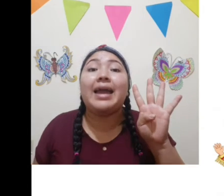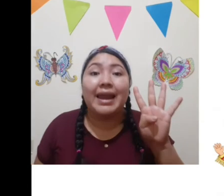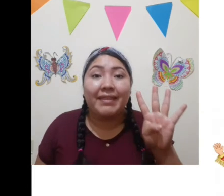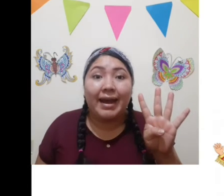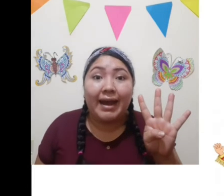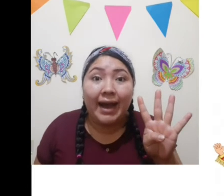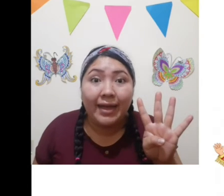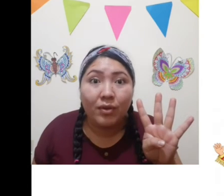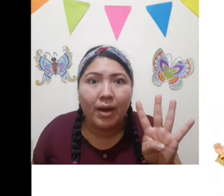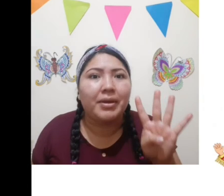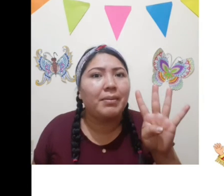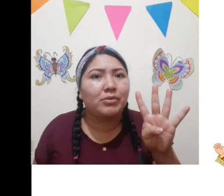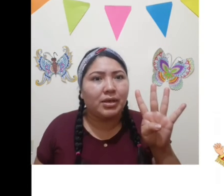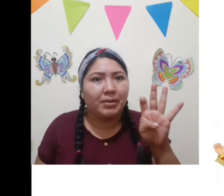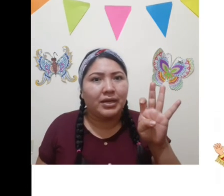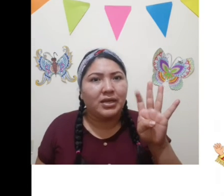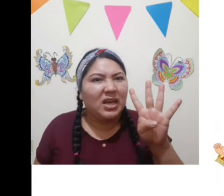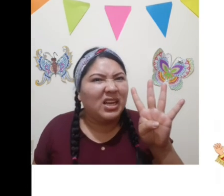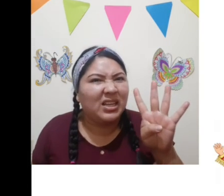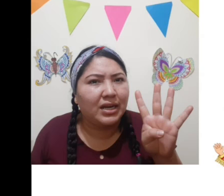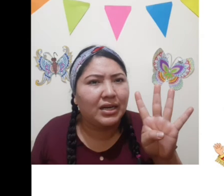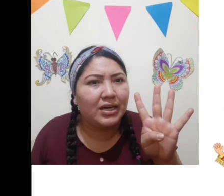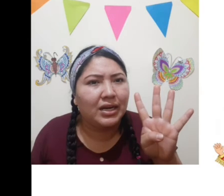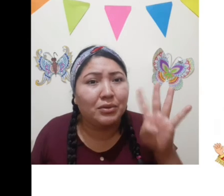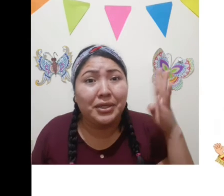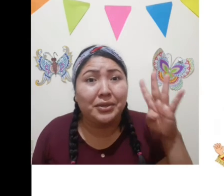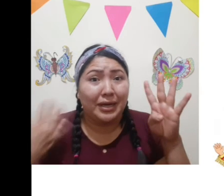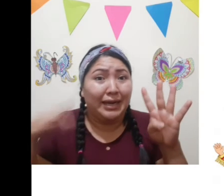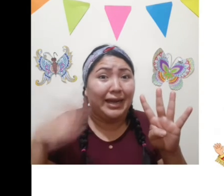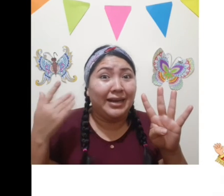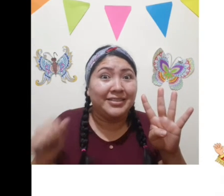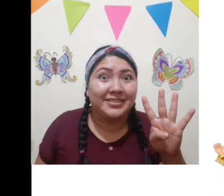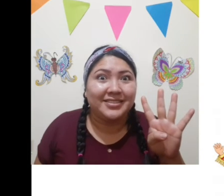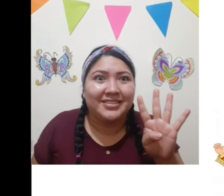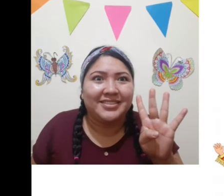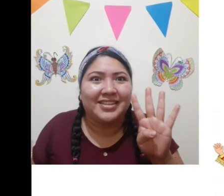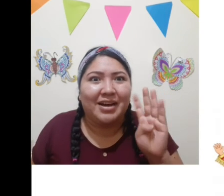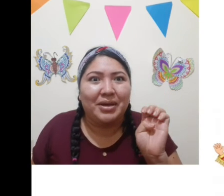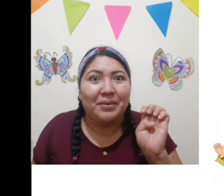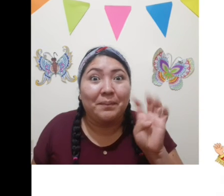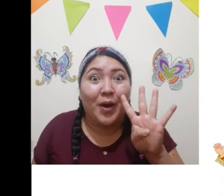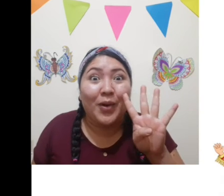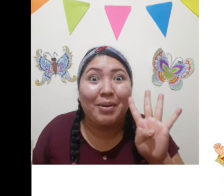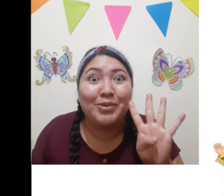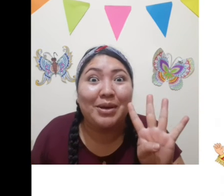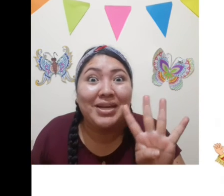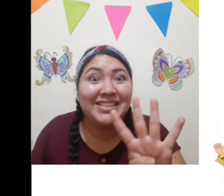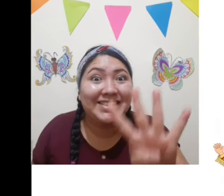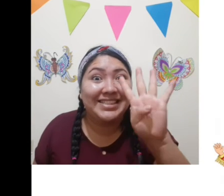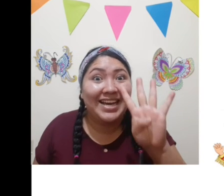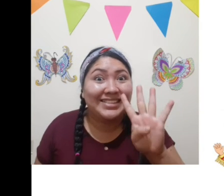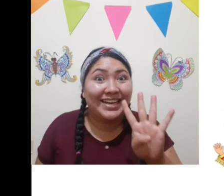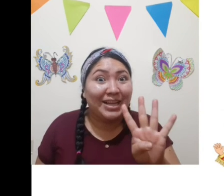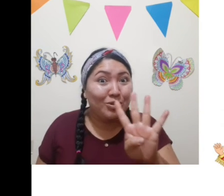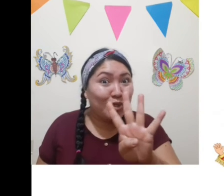el anaranjado a ver vamos a ver el anaranjado hoy ojalá ahora vamos a ver